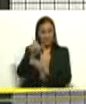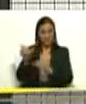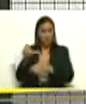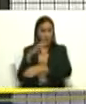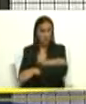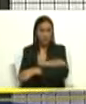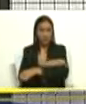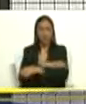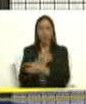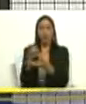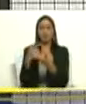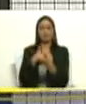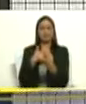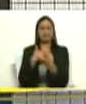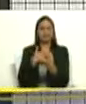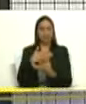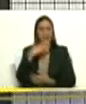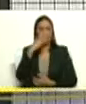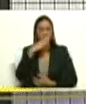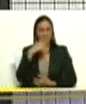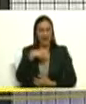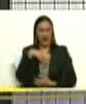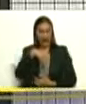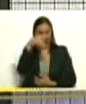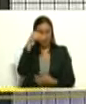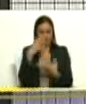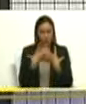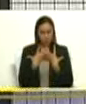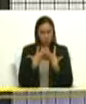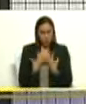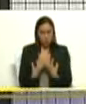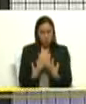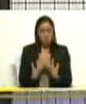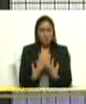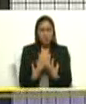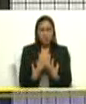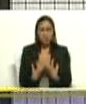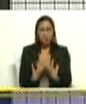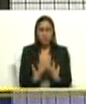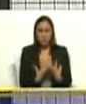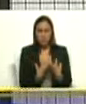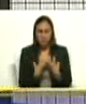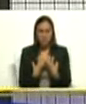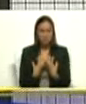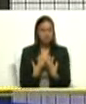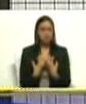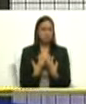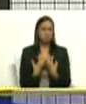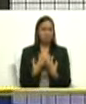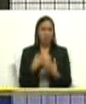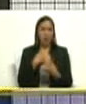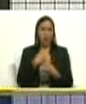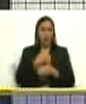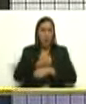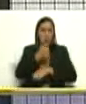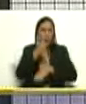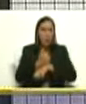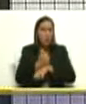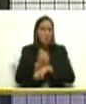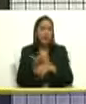tiene el alma podrida no pueden con sus propias culpas